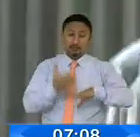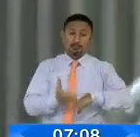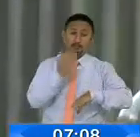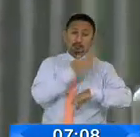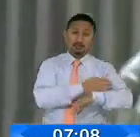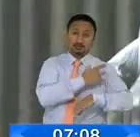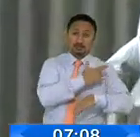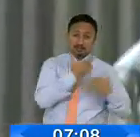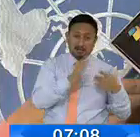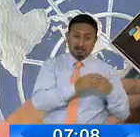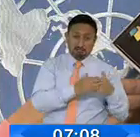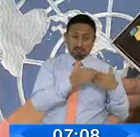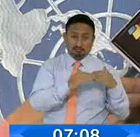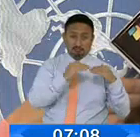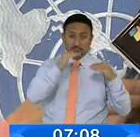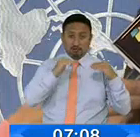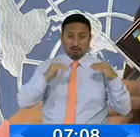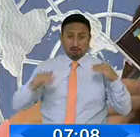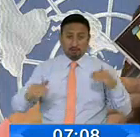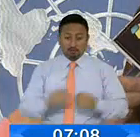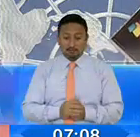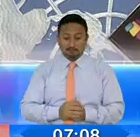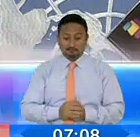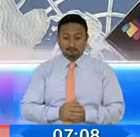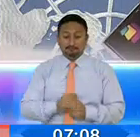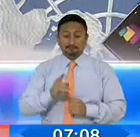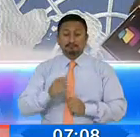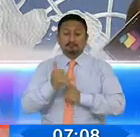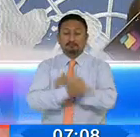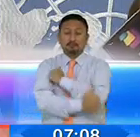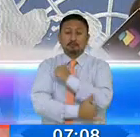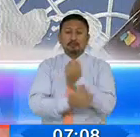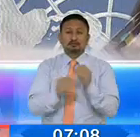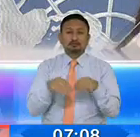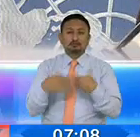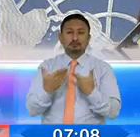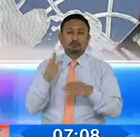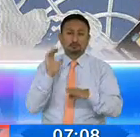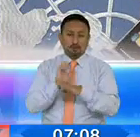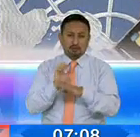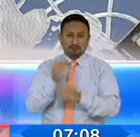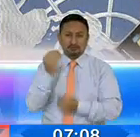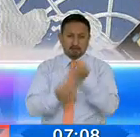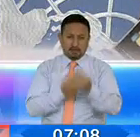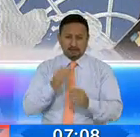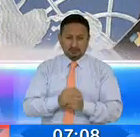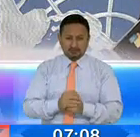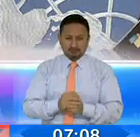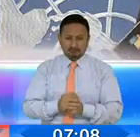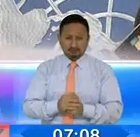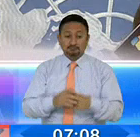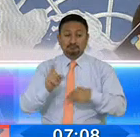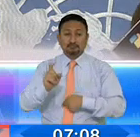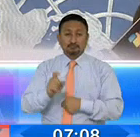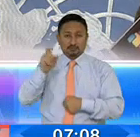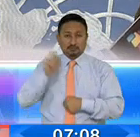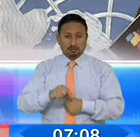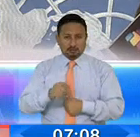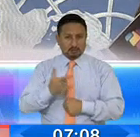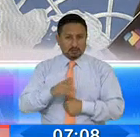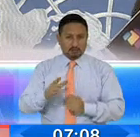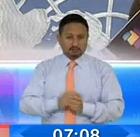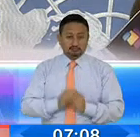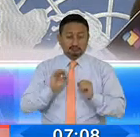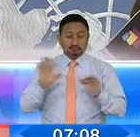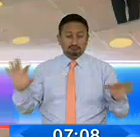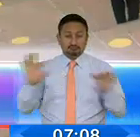comenzado años atrás. Por lo tanto, la respuesta de los países, la respuesta del Ecuador, digamos, tiene que ser definida en una